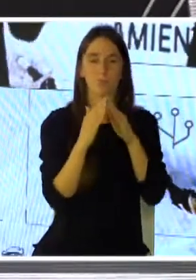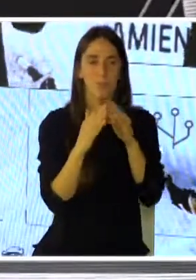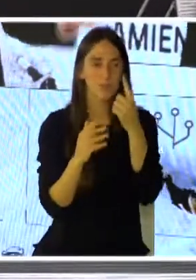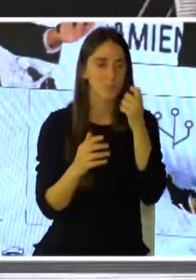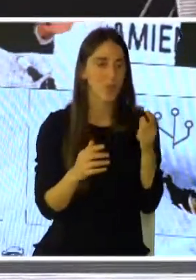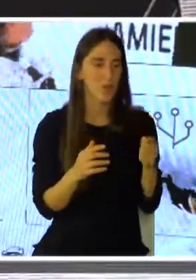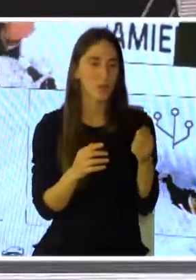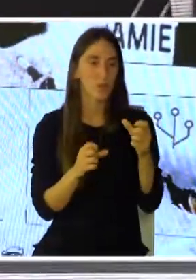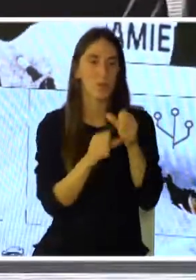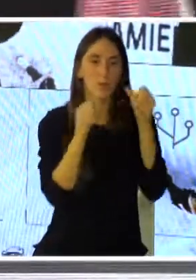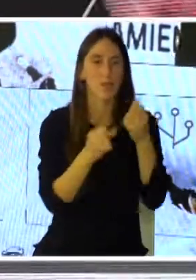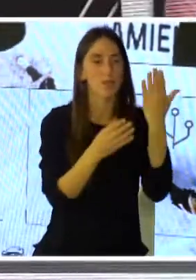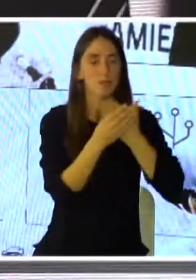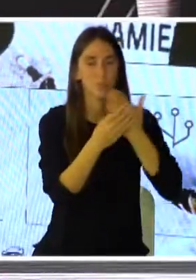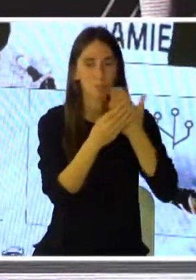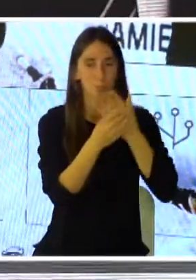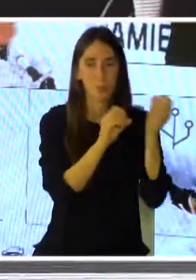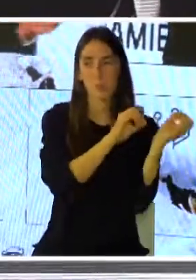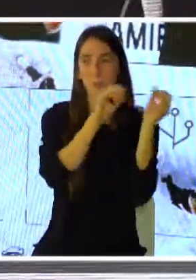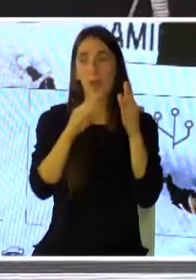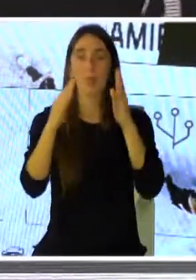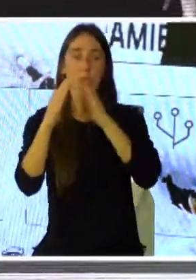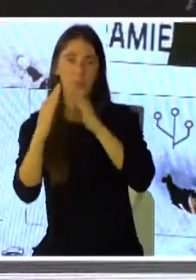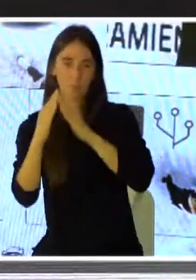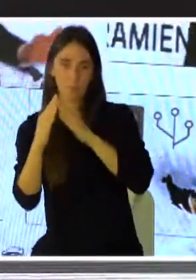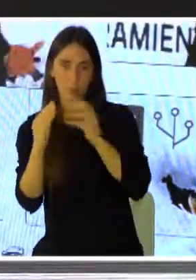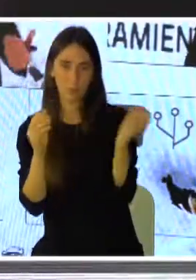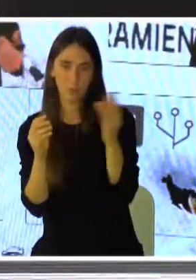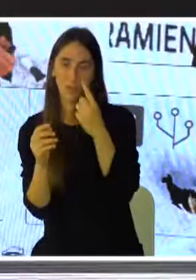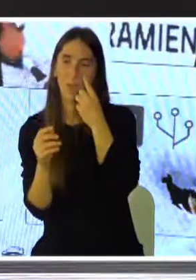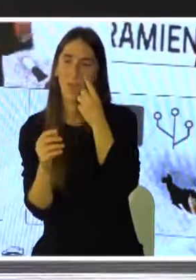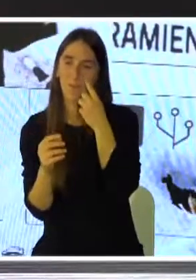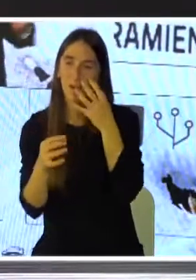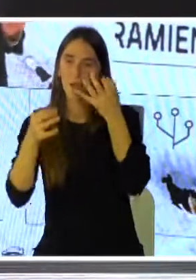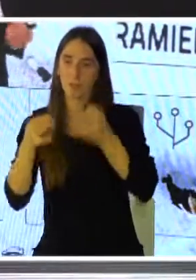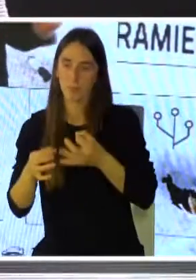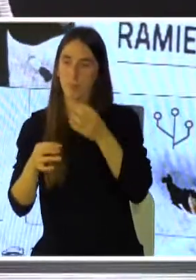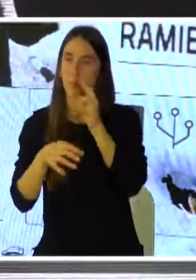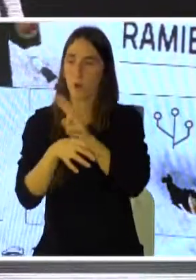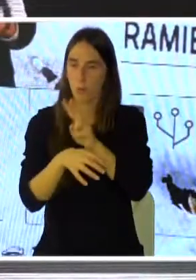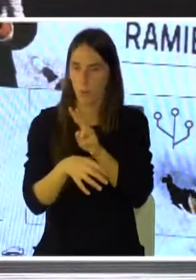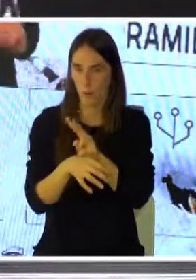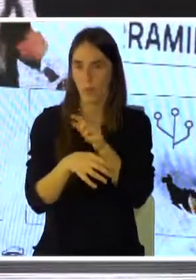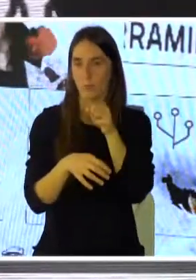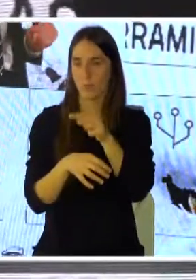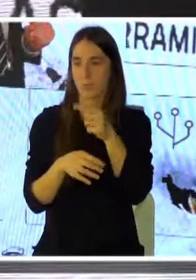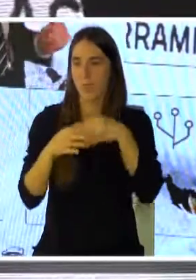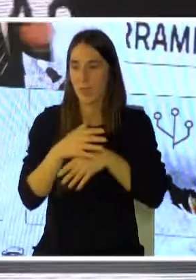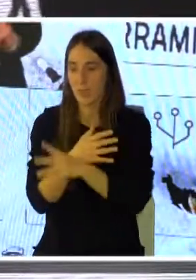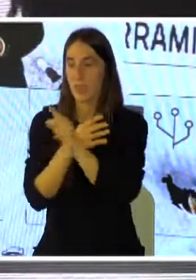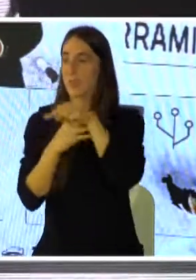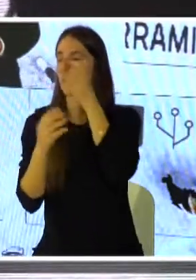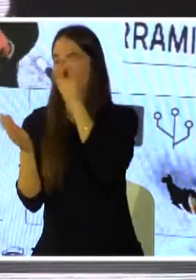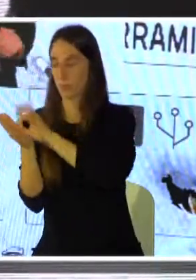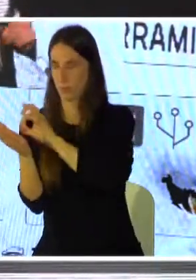identifica, realizaba un expediente y se lo pasaba a ingresos inmobiliarios, que tenía que verificar. Una vez que verificaba, ingresaba esa información en otro